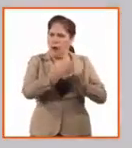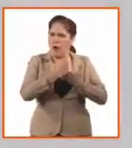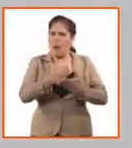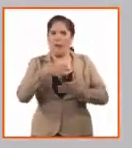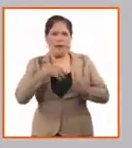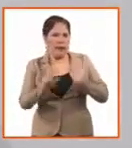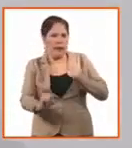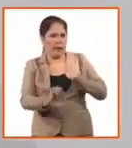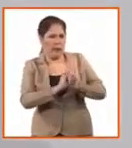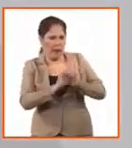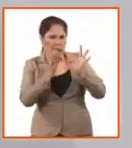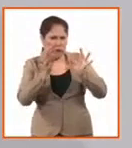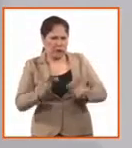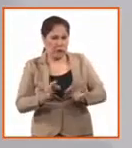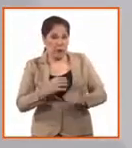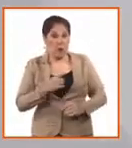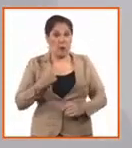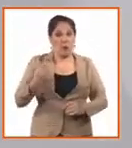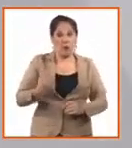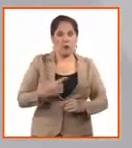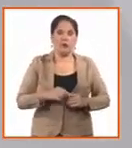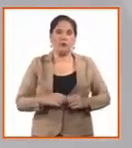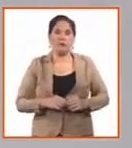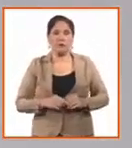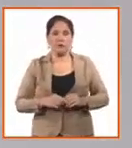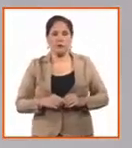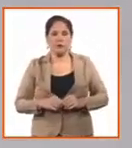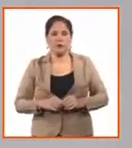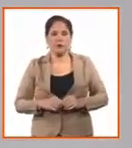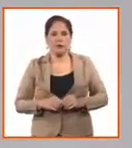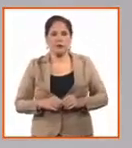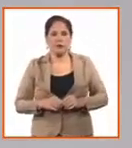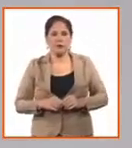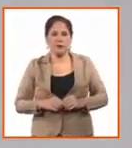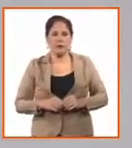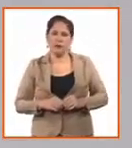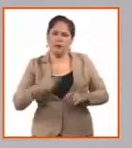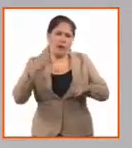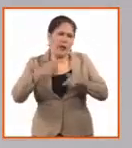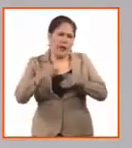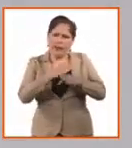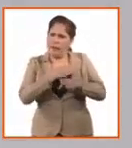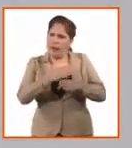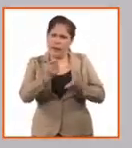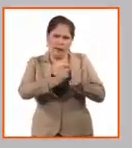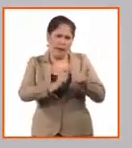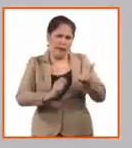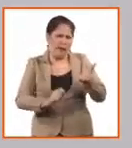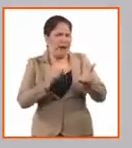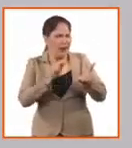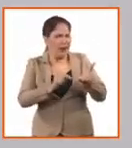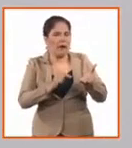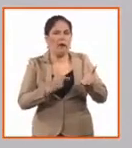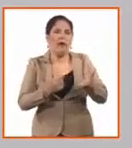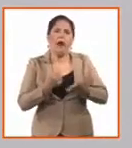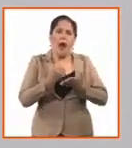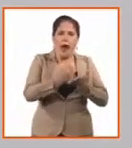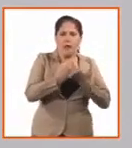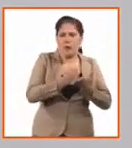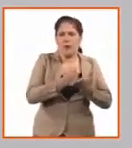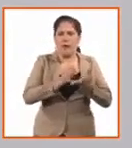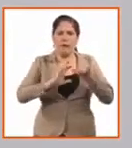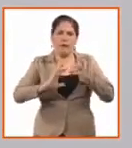en ese sentido ya que hablábamos de fernando ha sido ana cairo así fueron de los que reivindicaron una y otra vez